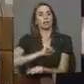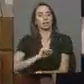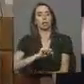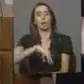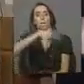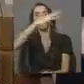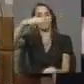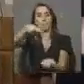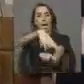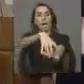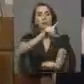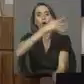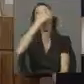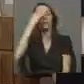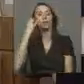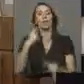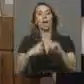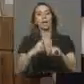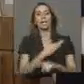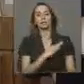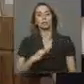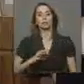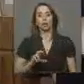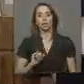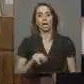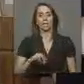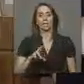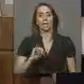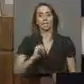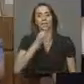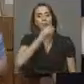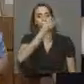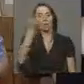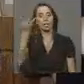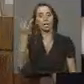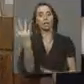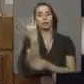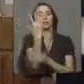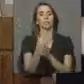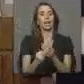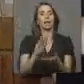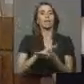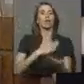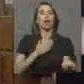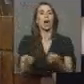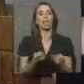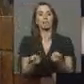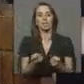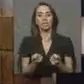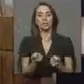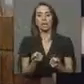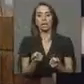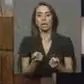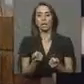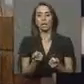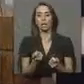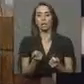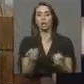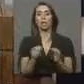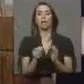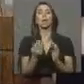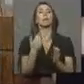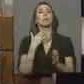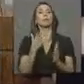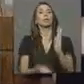Magallanes no olvidamos las declaraciones del ex ministro Reynieri cuando dijo que se nos acabó la fiesta para justificar un